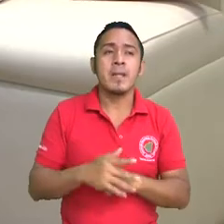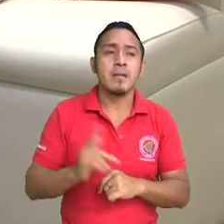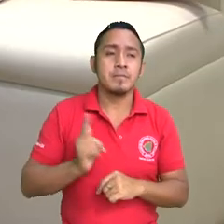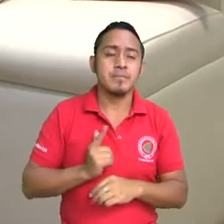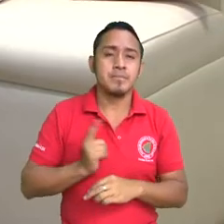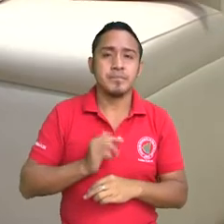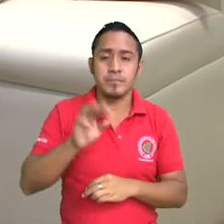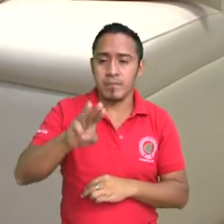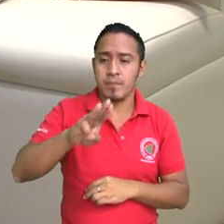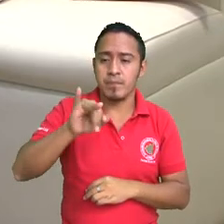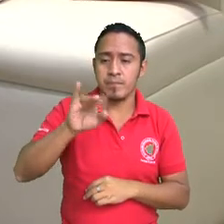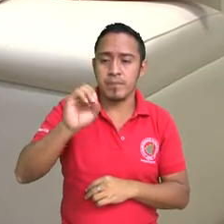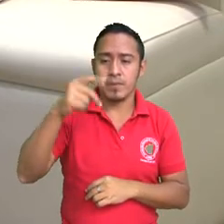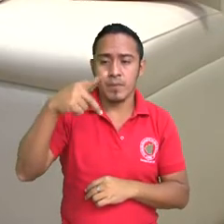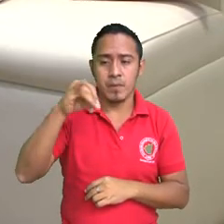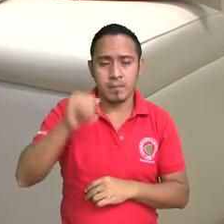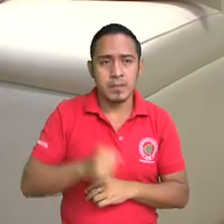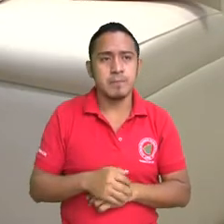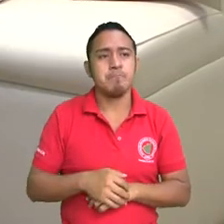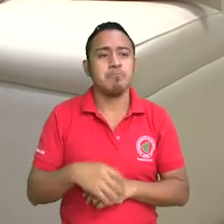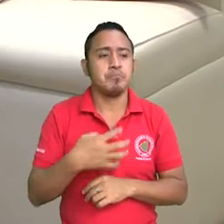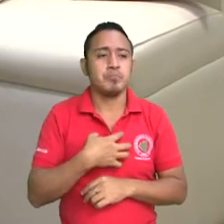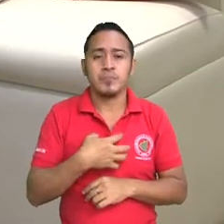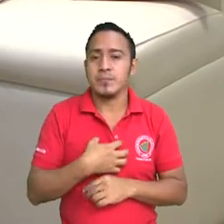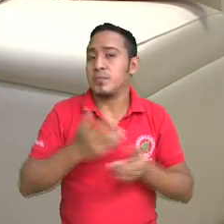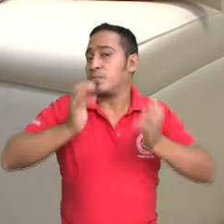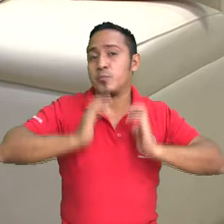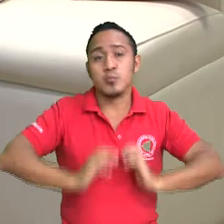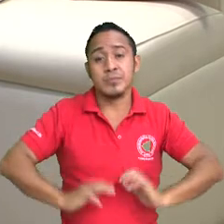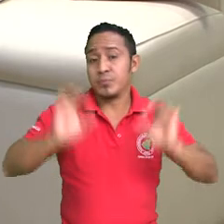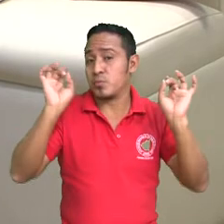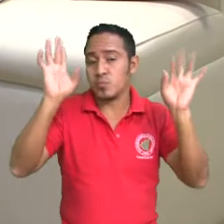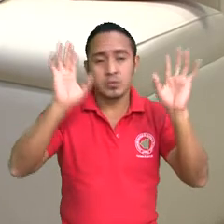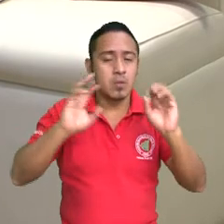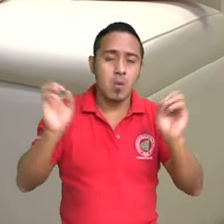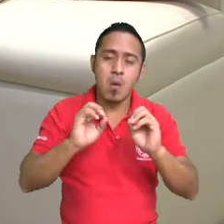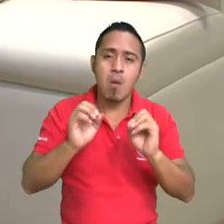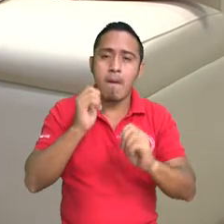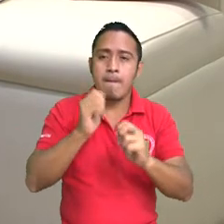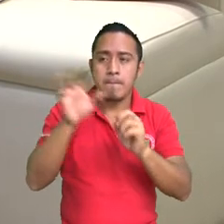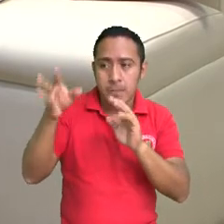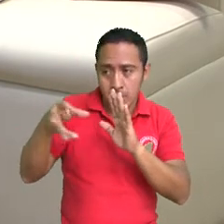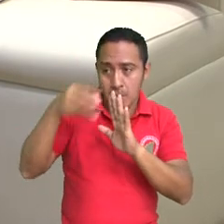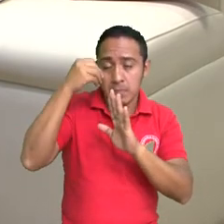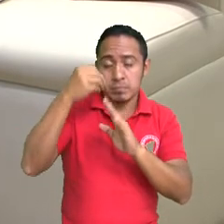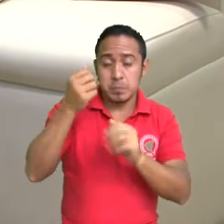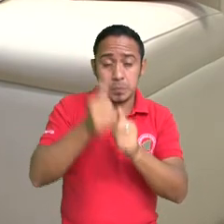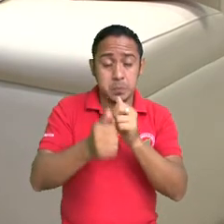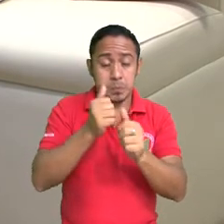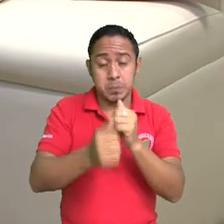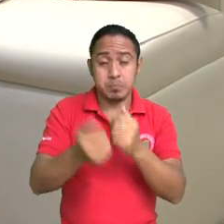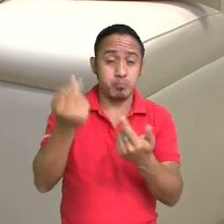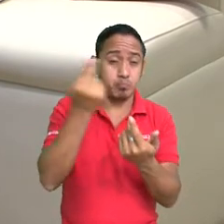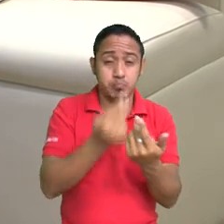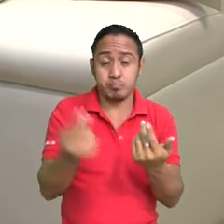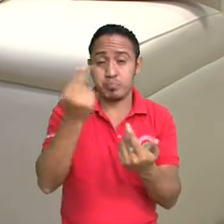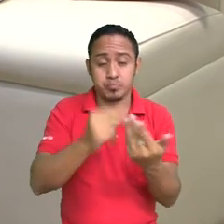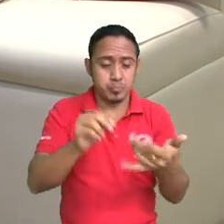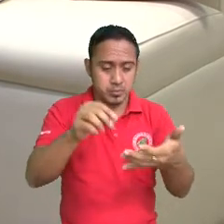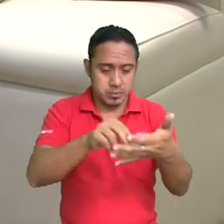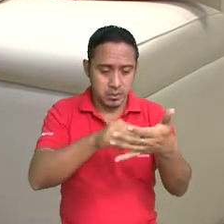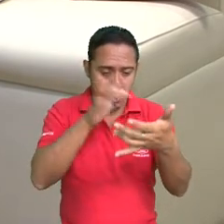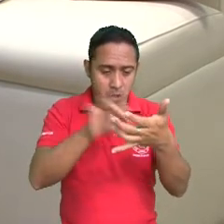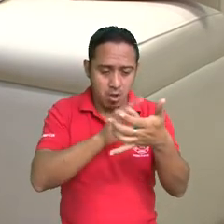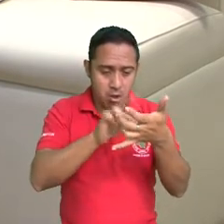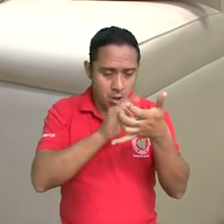una miopía, ya sea por algo genético o contraída por el abuso de las